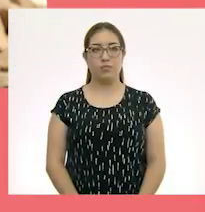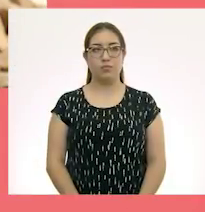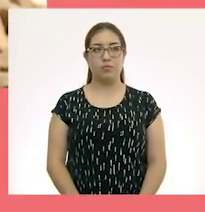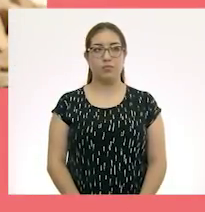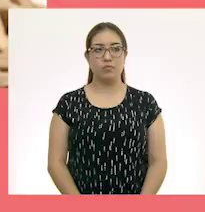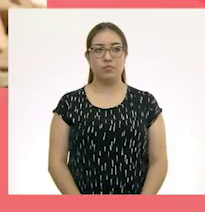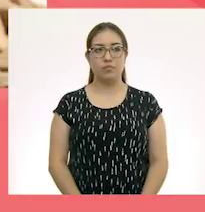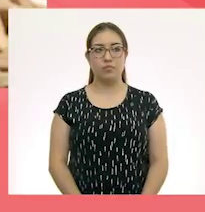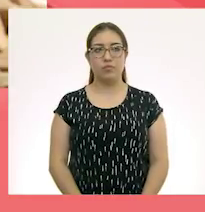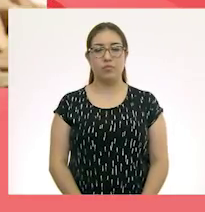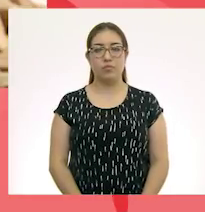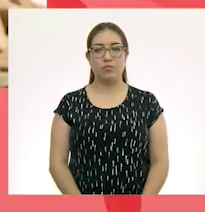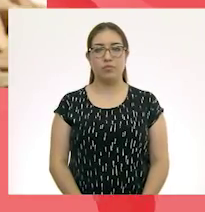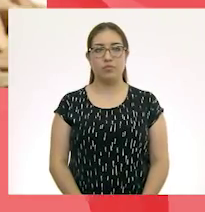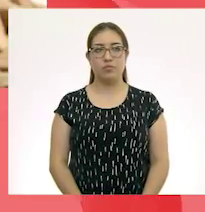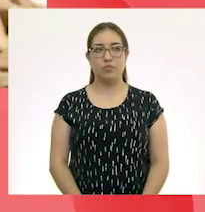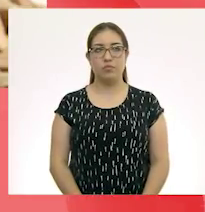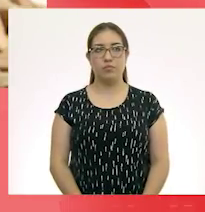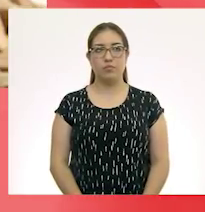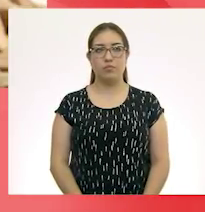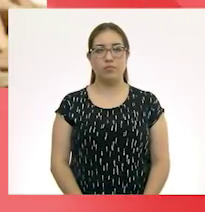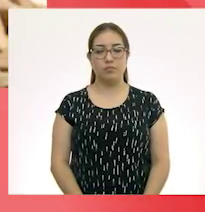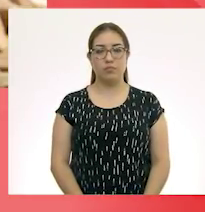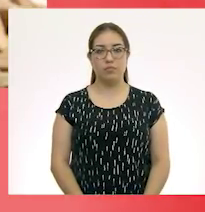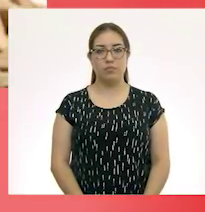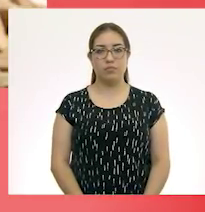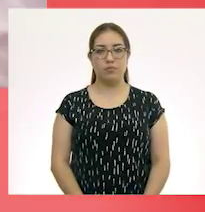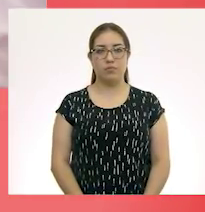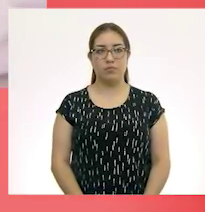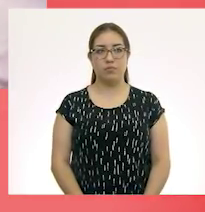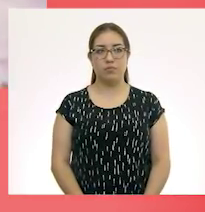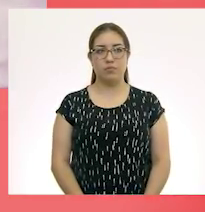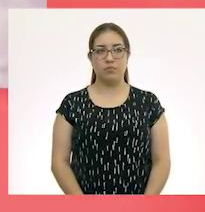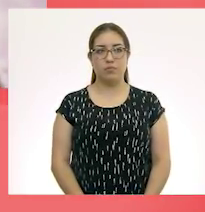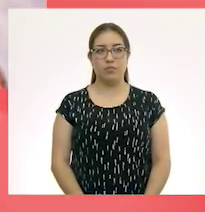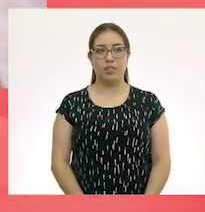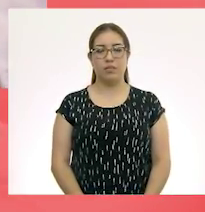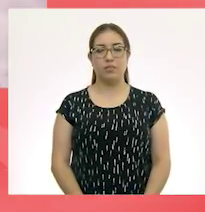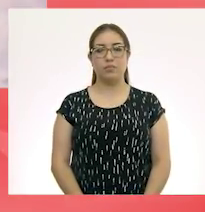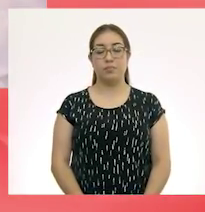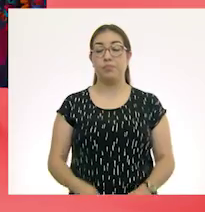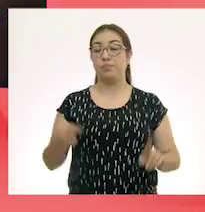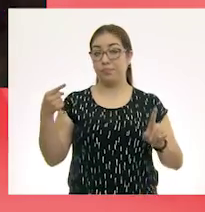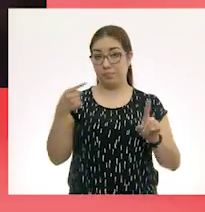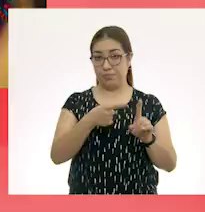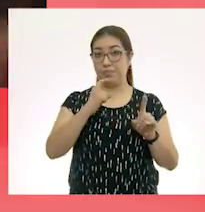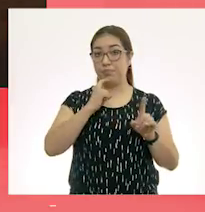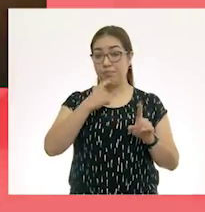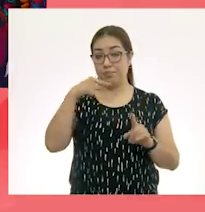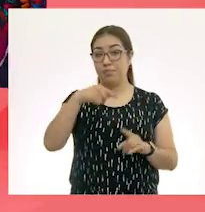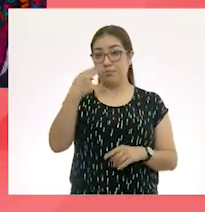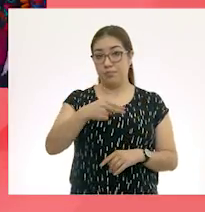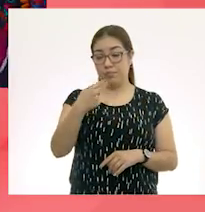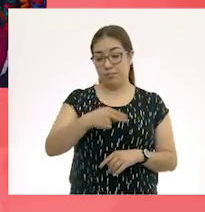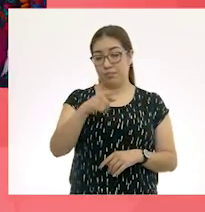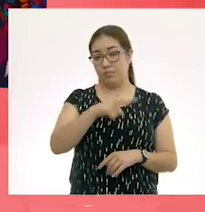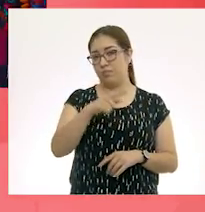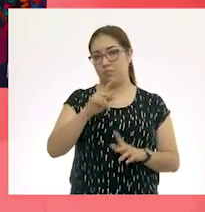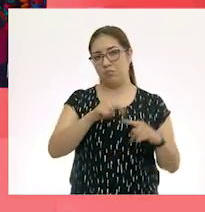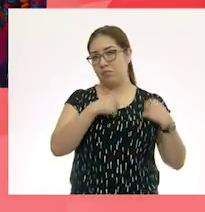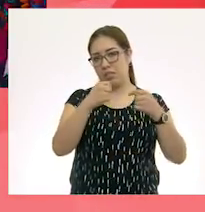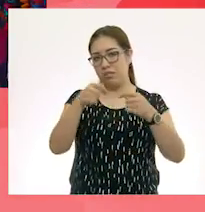Matuju Darfina Pascual Cayetano. Nia Donchu con hito de Guescuamatescua.